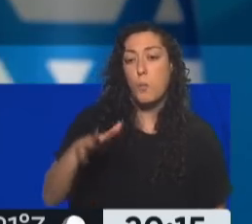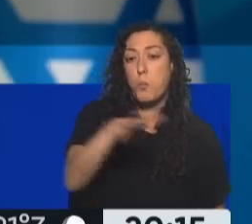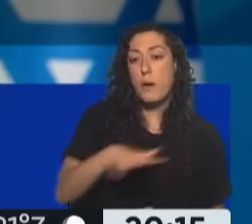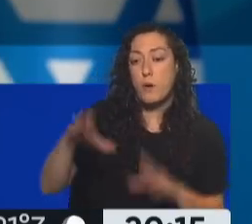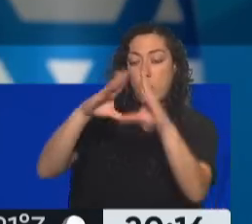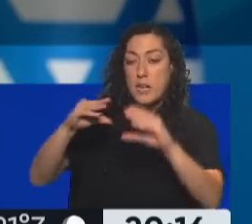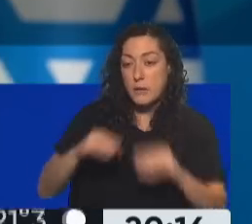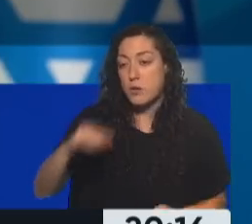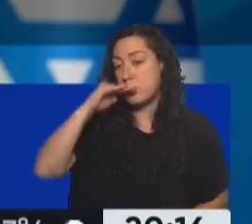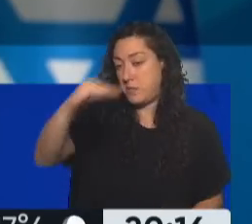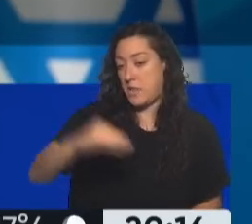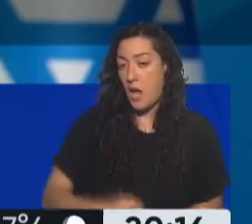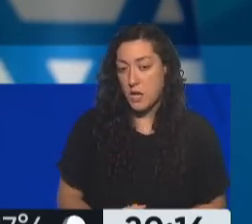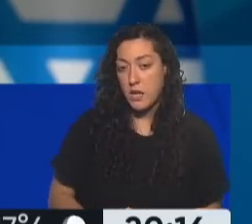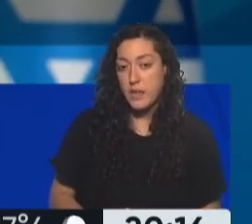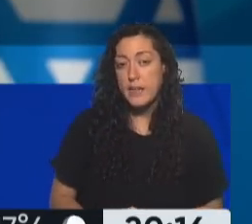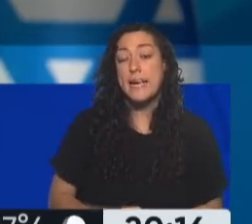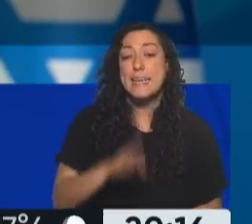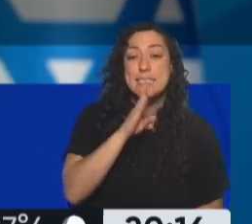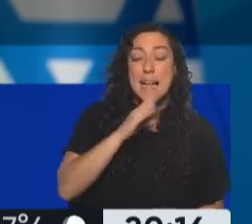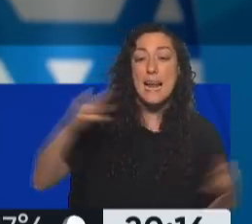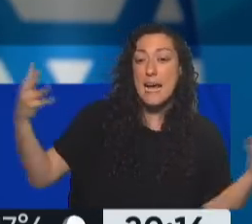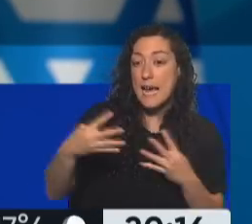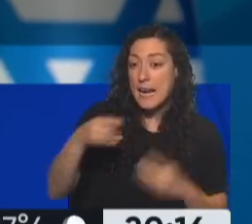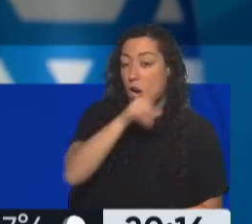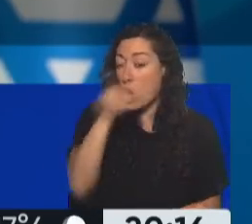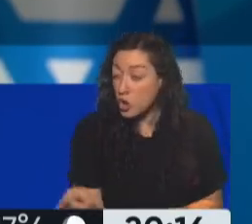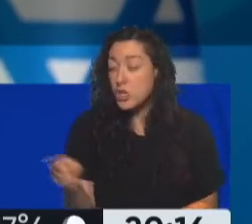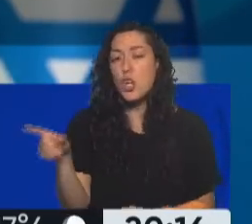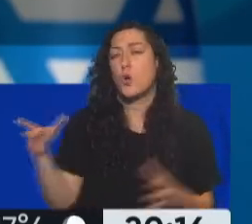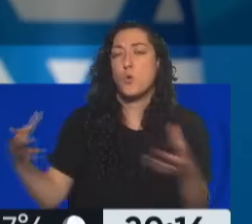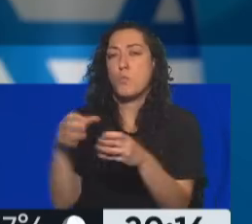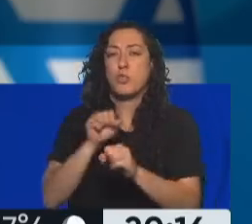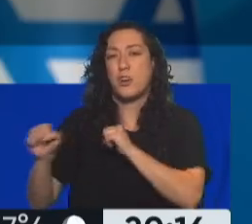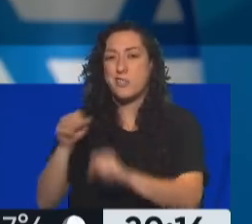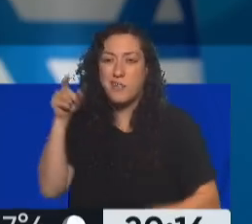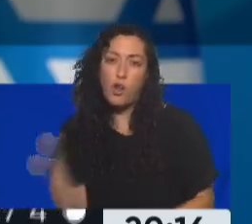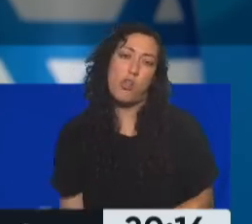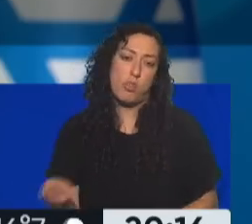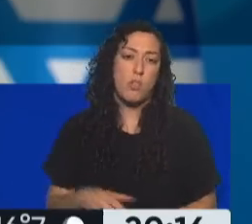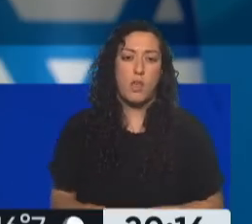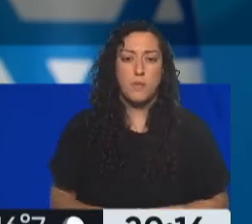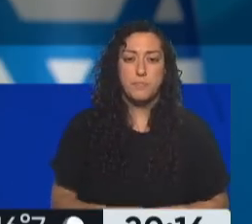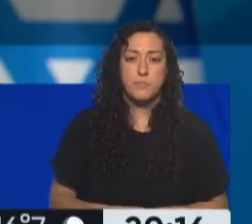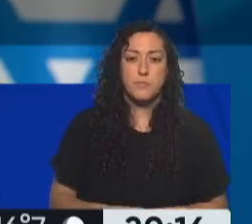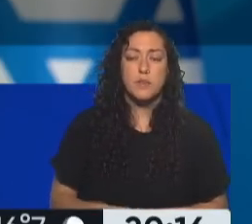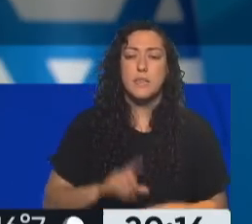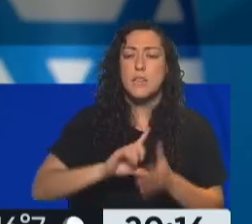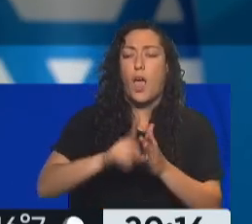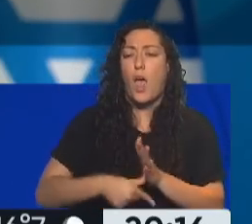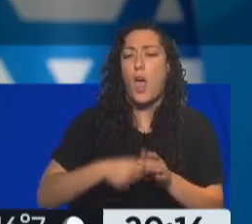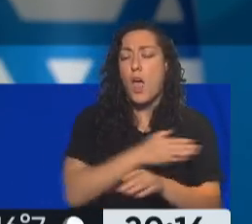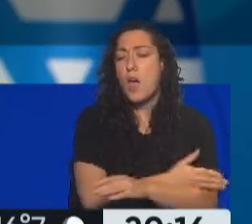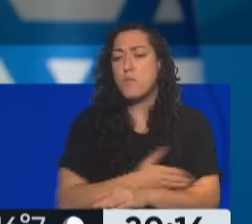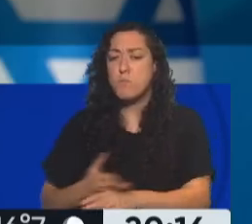Lebanon. Israel's war is not with you. It's with Hezbollah. For too long, Hezbollah has been using